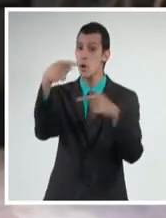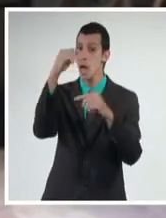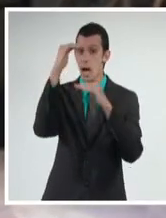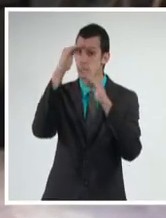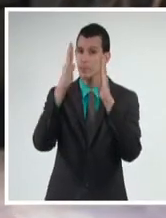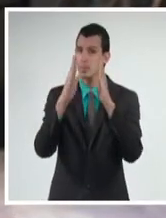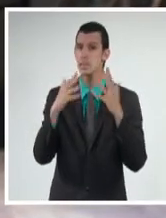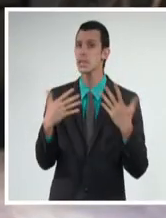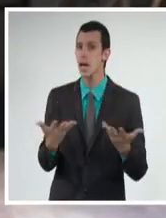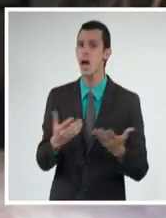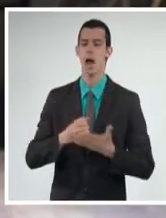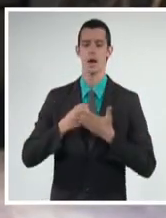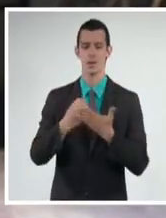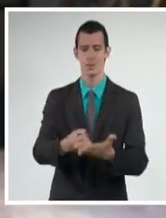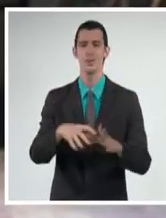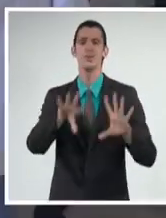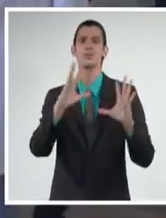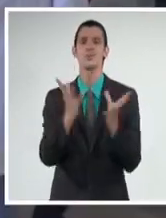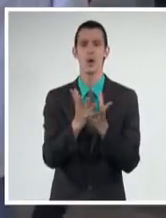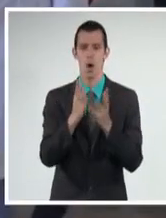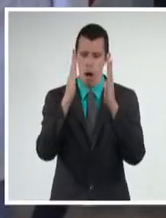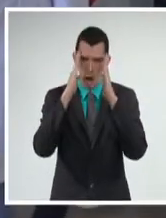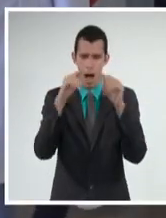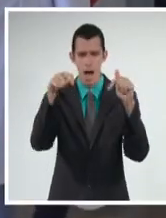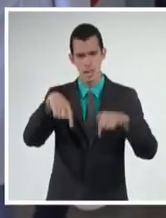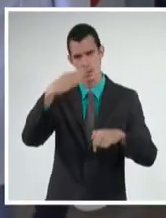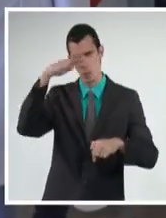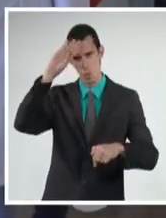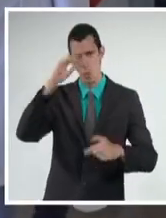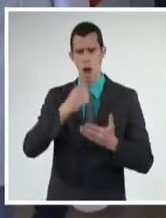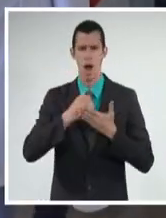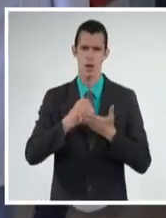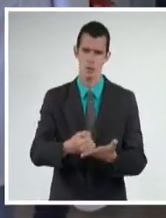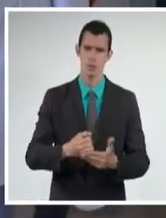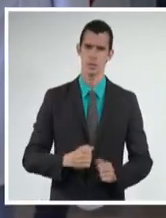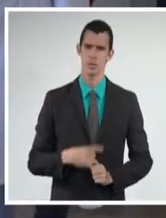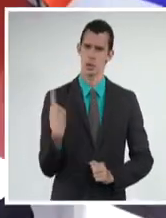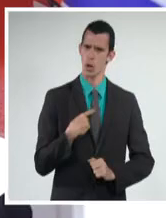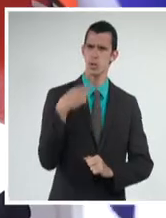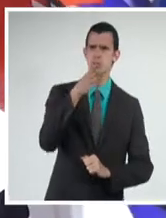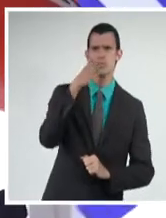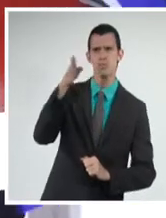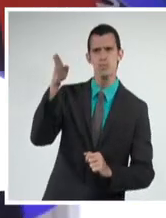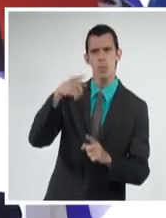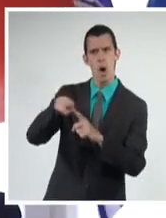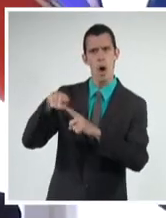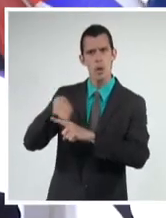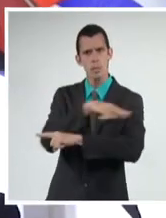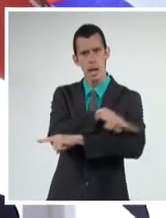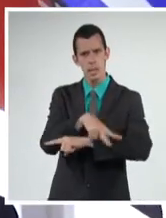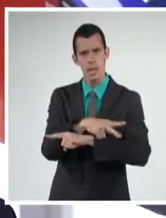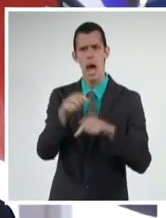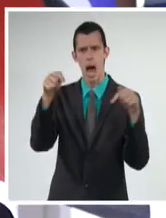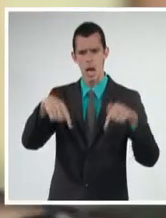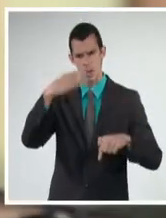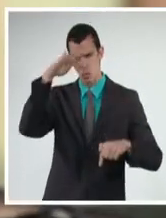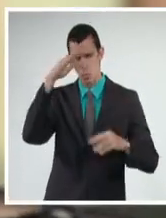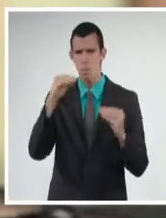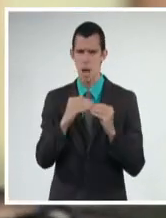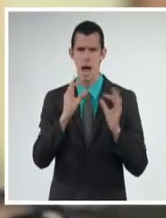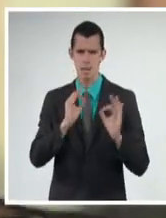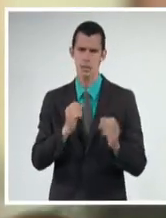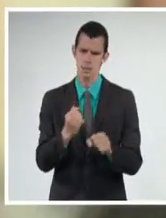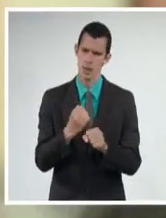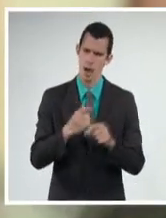como lo hacemos en otra parte del mundo es la de aquí. Ellos representan el colectivo de trabajadores de la salud que en toda Cuba le